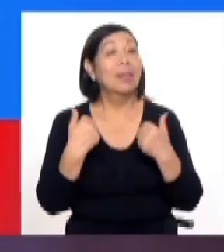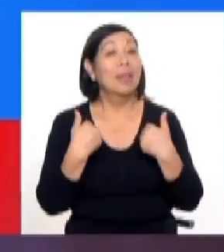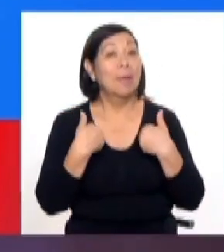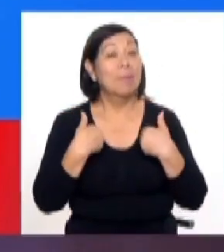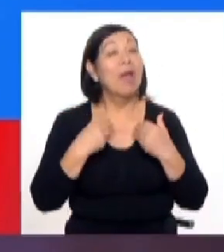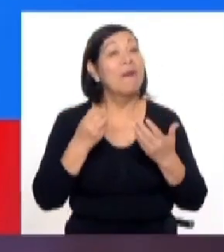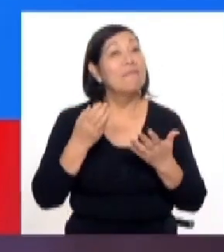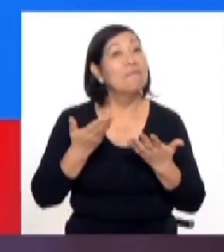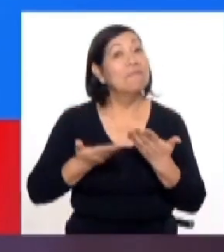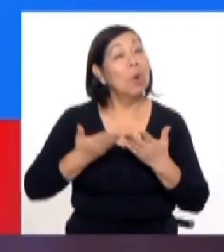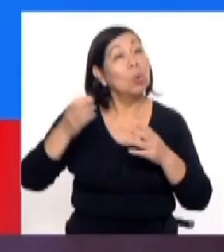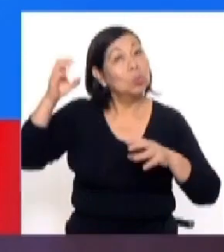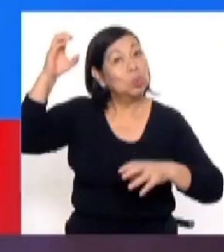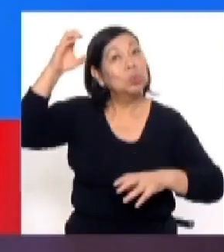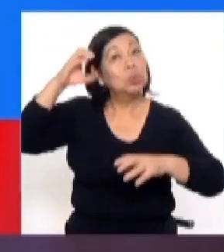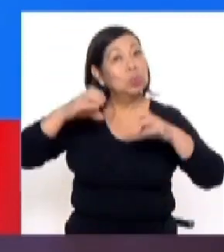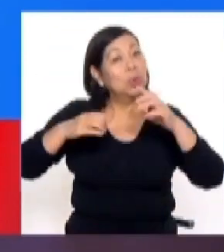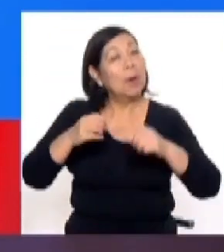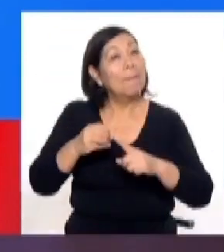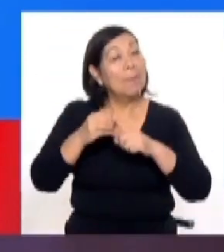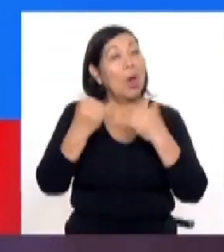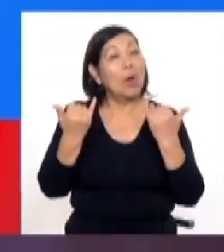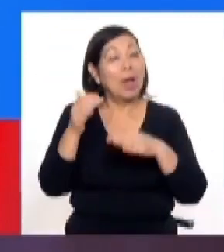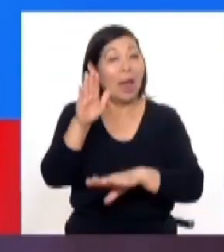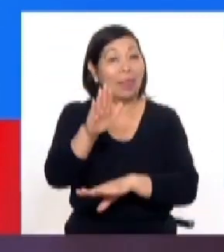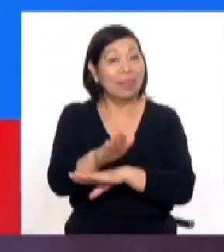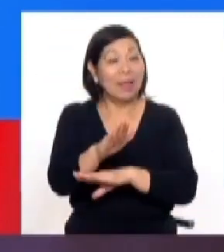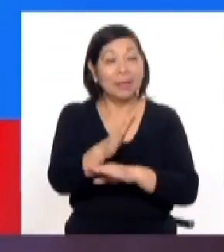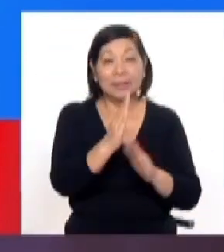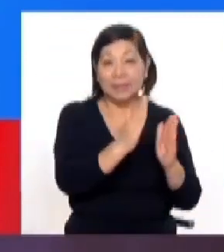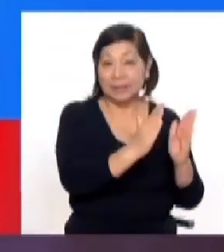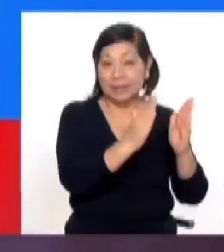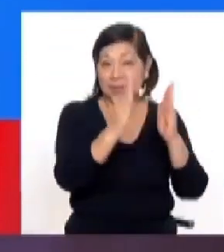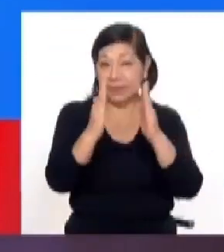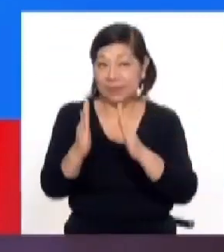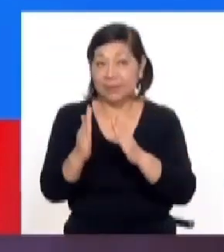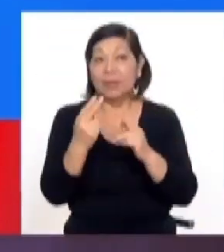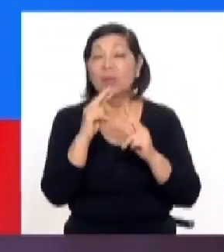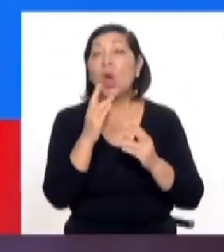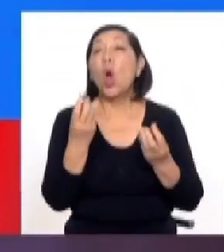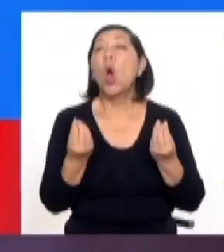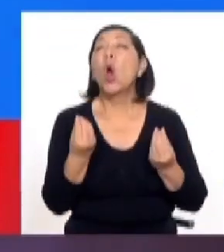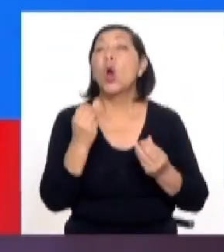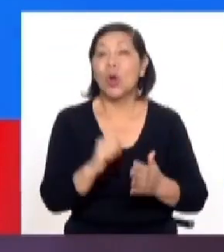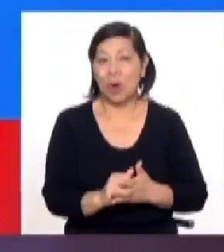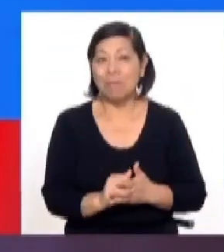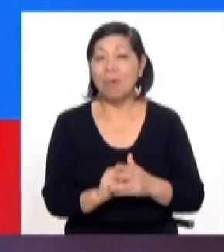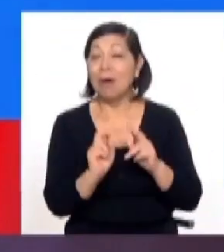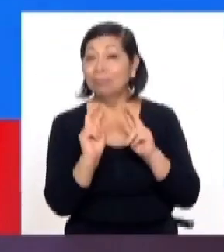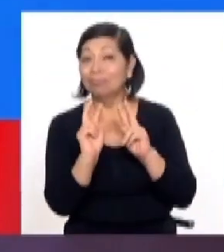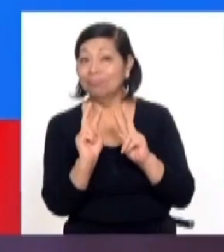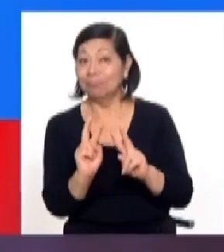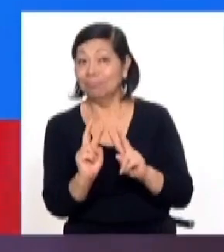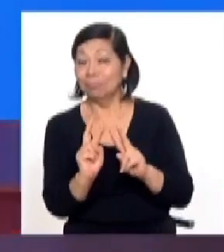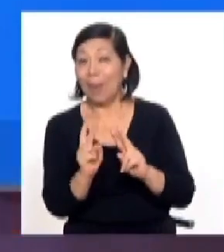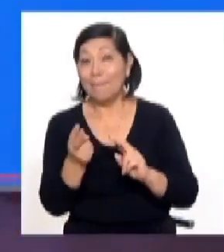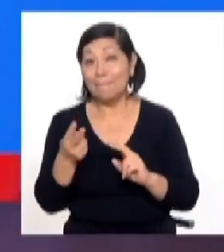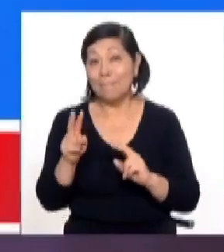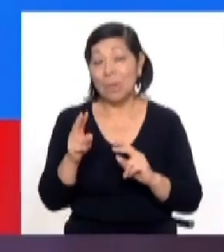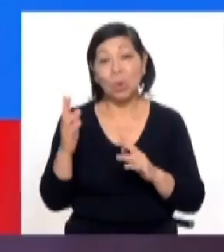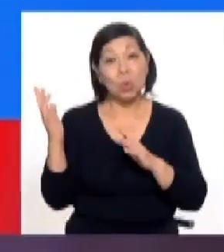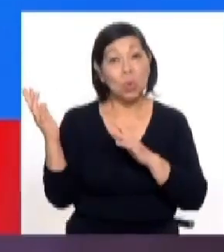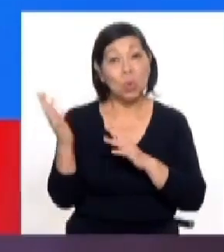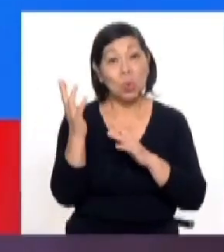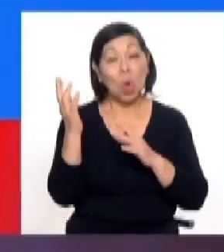facilitaría la ocurrencia de lluvias principalmente horas de la tarde ahora sí vamos a ver nuestros avisos meteorológicos tenemos pues este incremento de